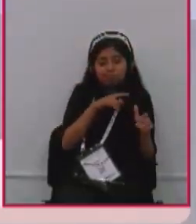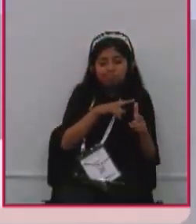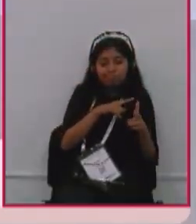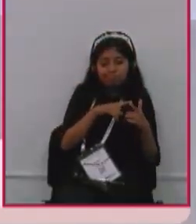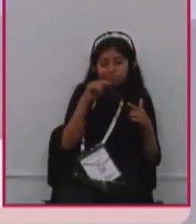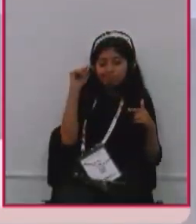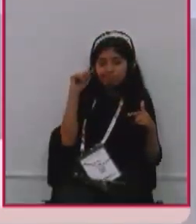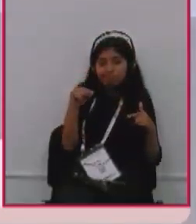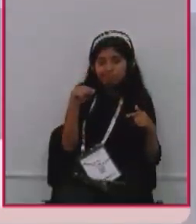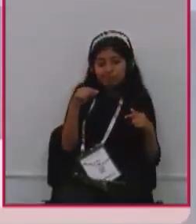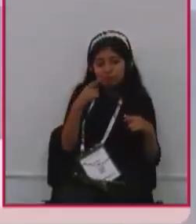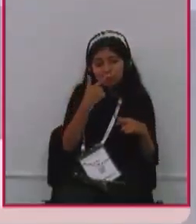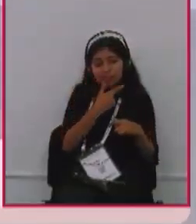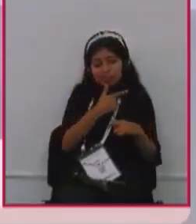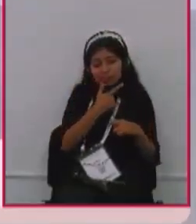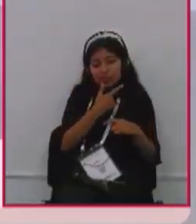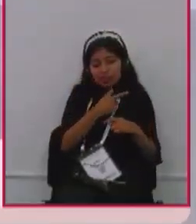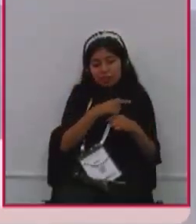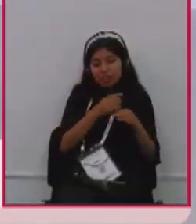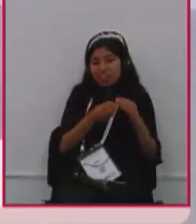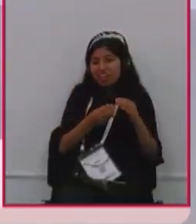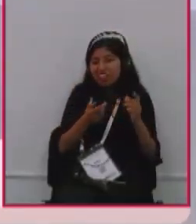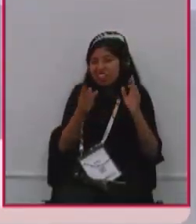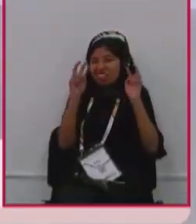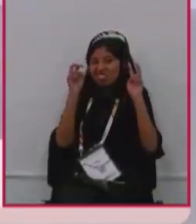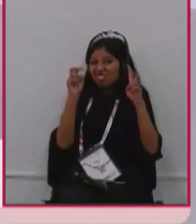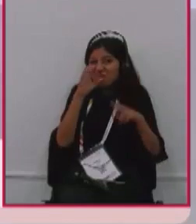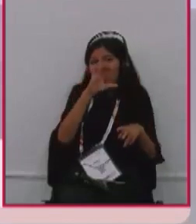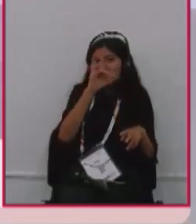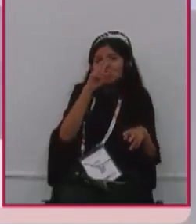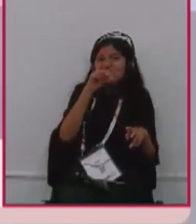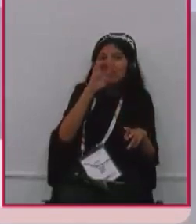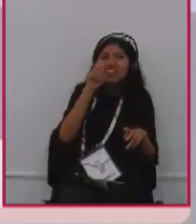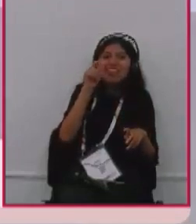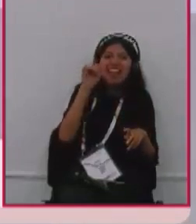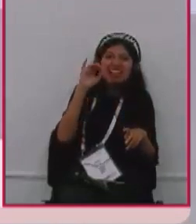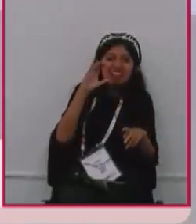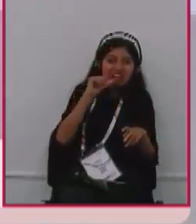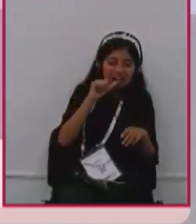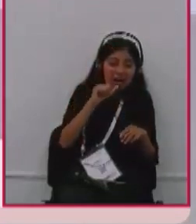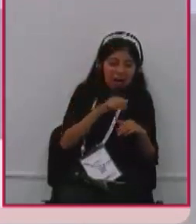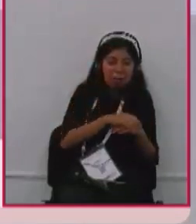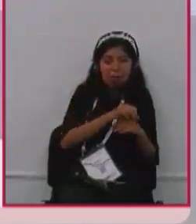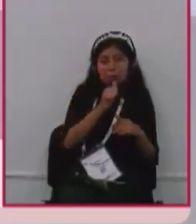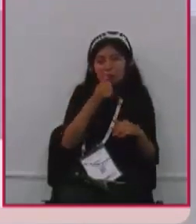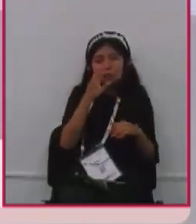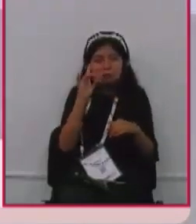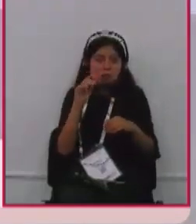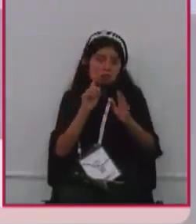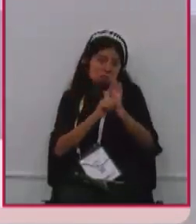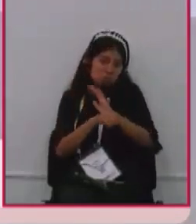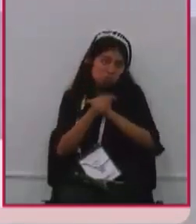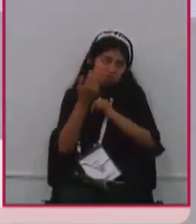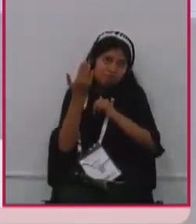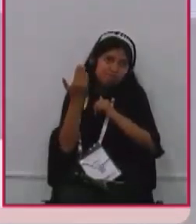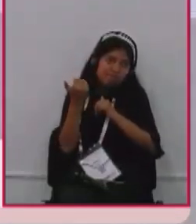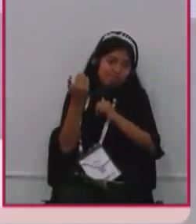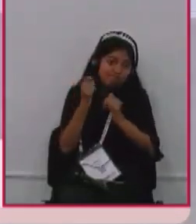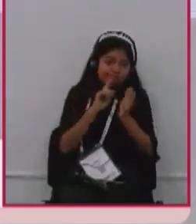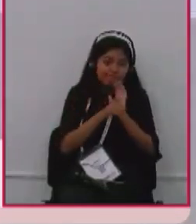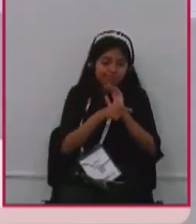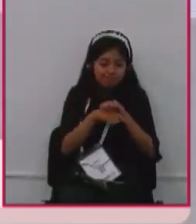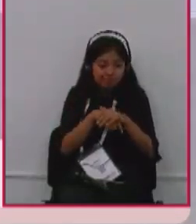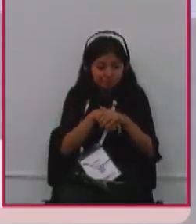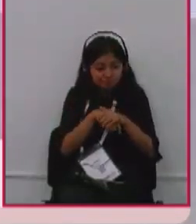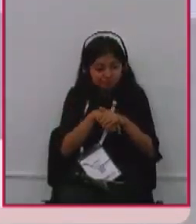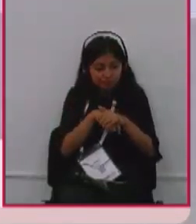Eso va relacionado directamente a la cinética. Las celdas columnas tienen tiempo de residencia de 18 minutos, 15 minutos. El tiempo de residencia de la celda